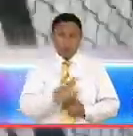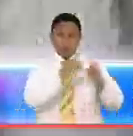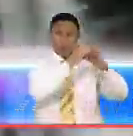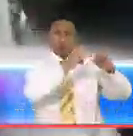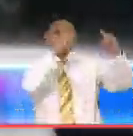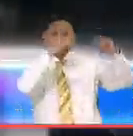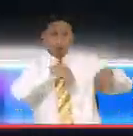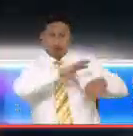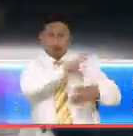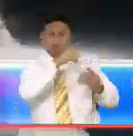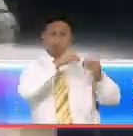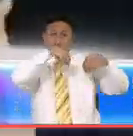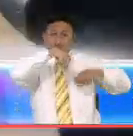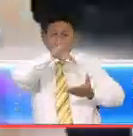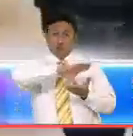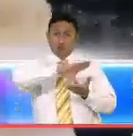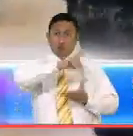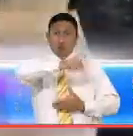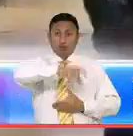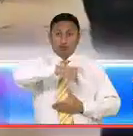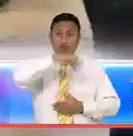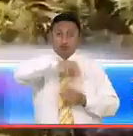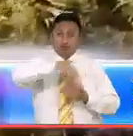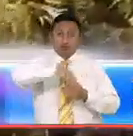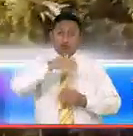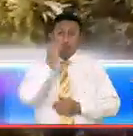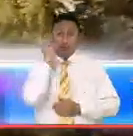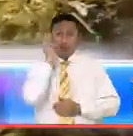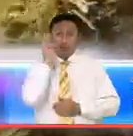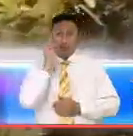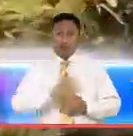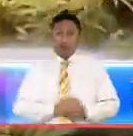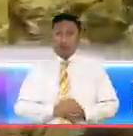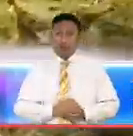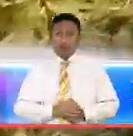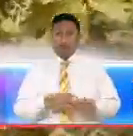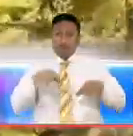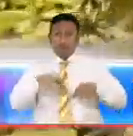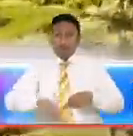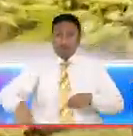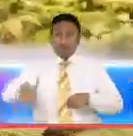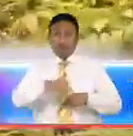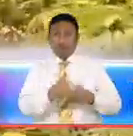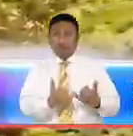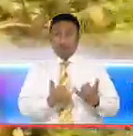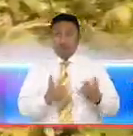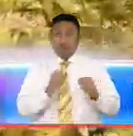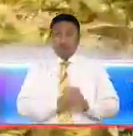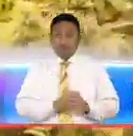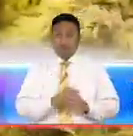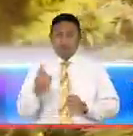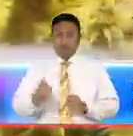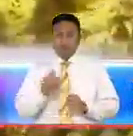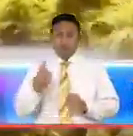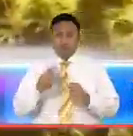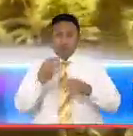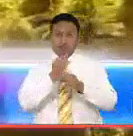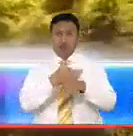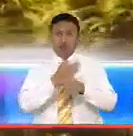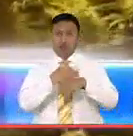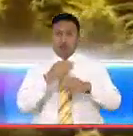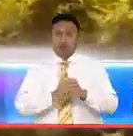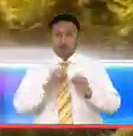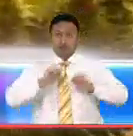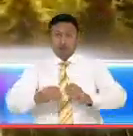donde varias personas sembraban marihuana al momento del operativo el mini laboratorio estaba en pleno funcionamiento unas plantas